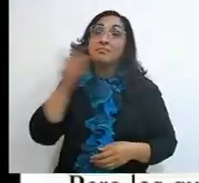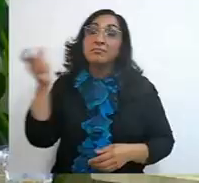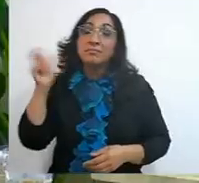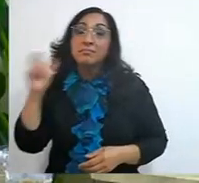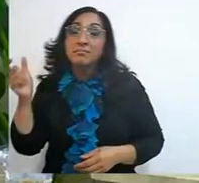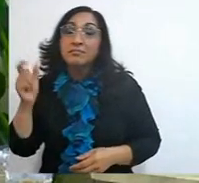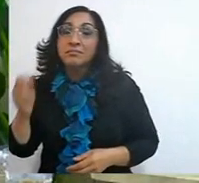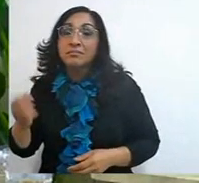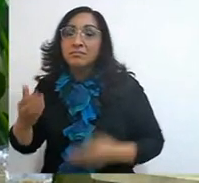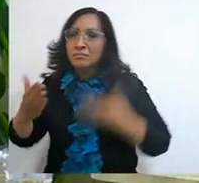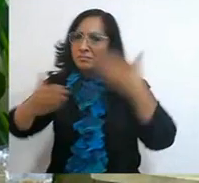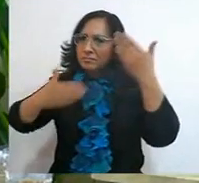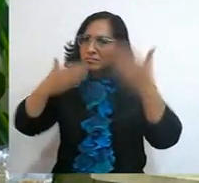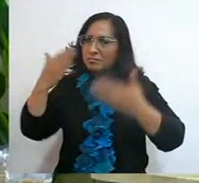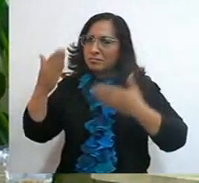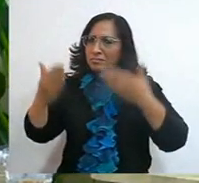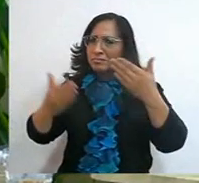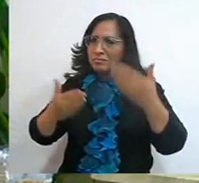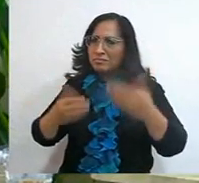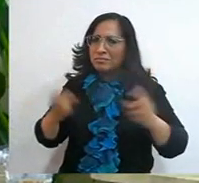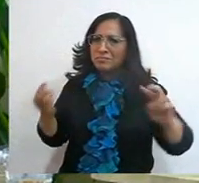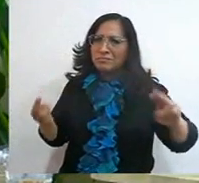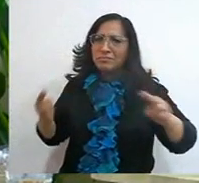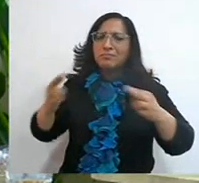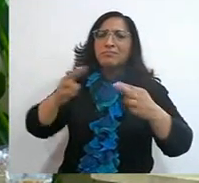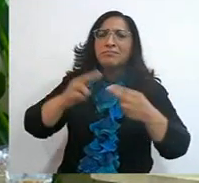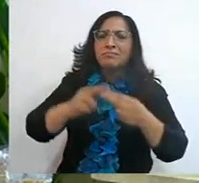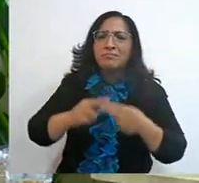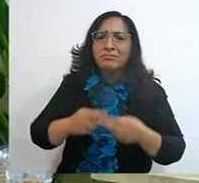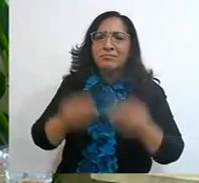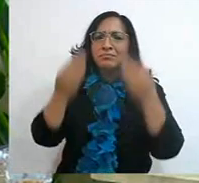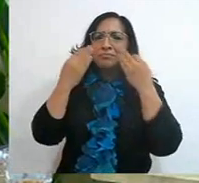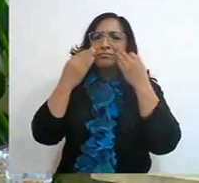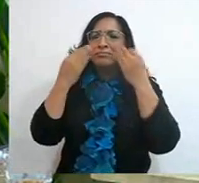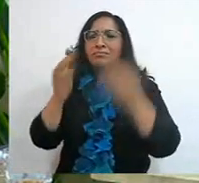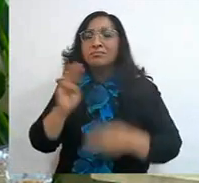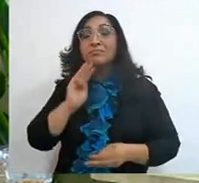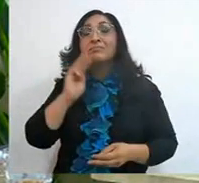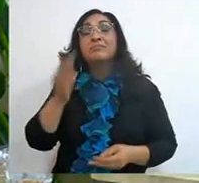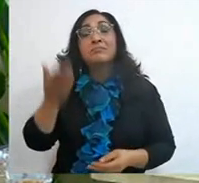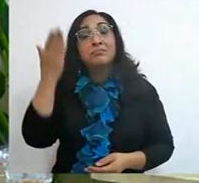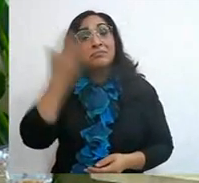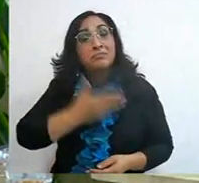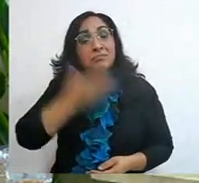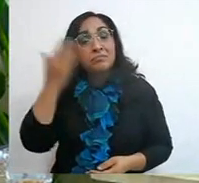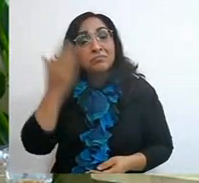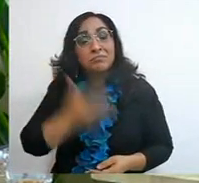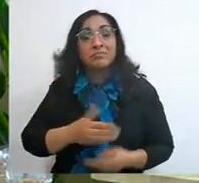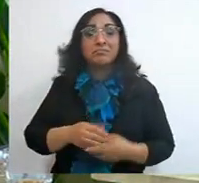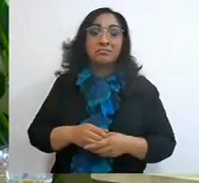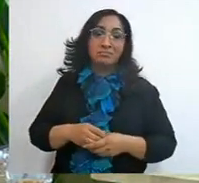cuando se nos enseña una doctrina de error, un falso testimonio bíblico,